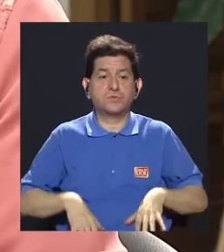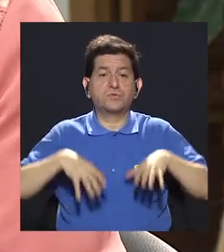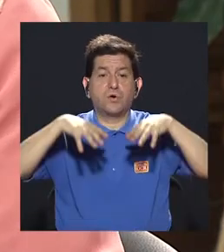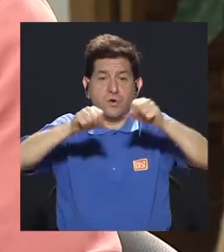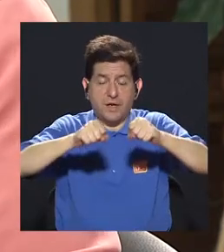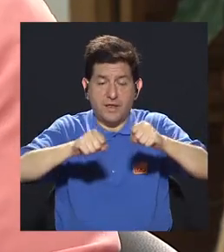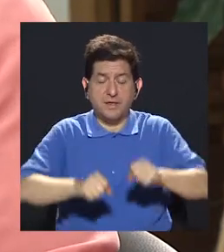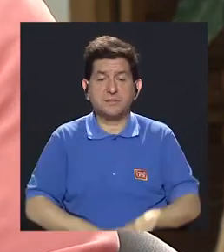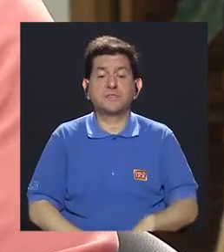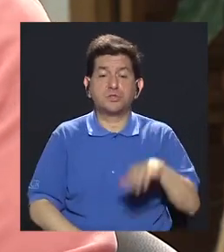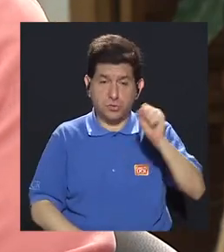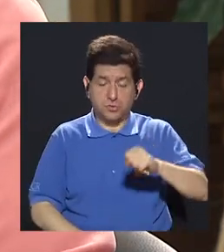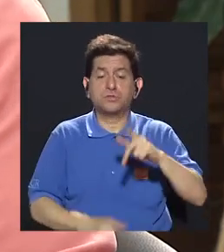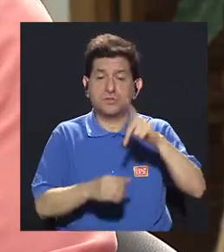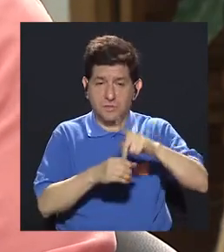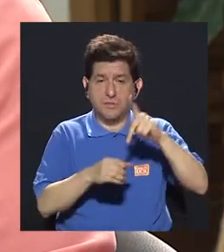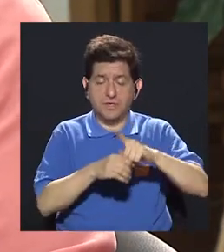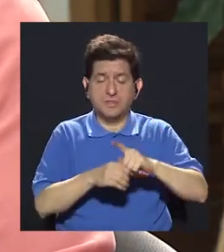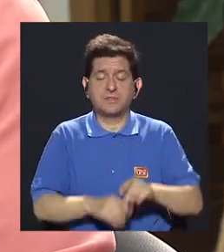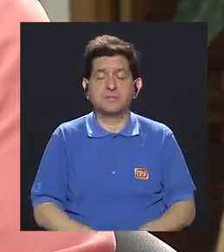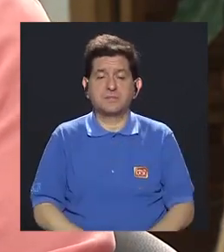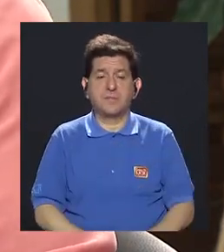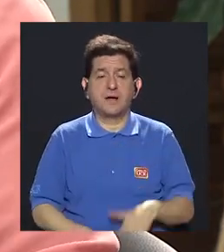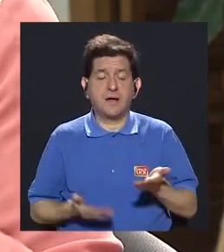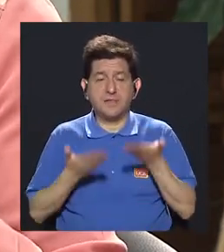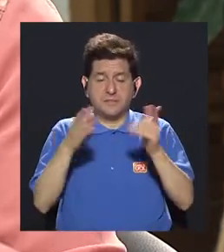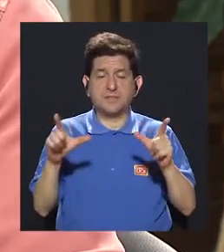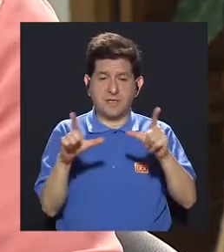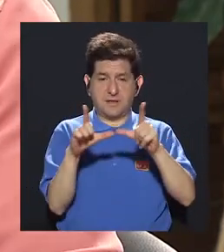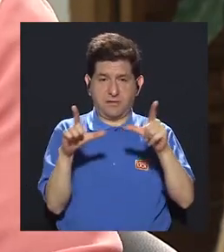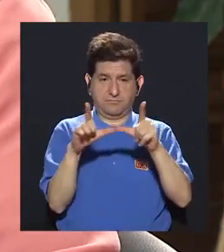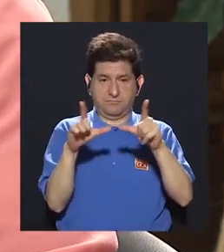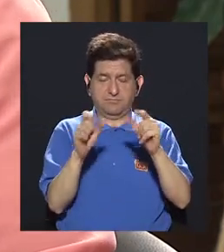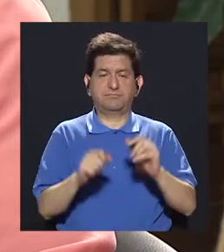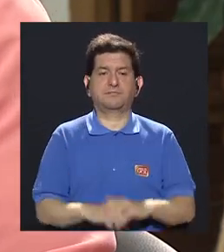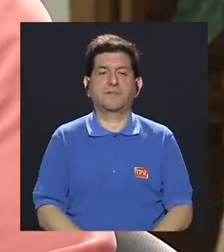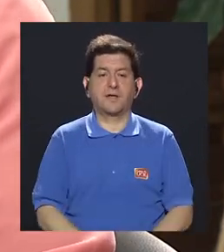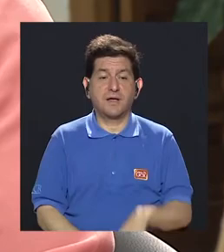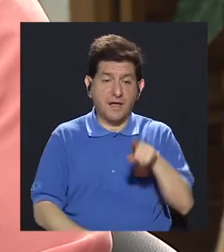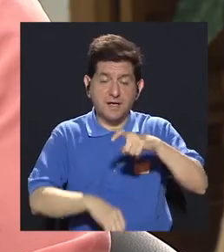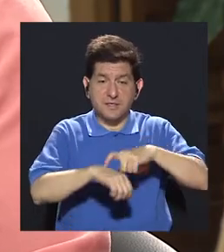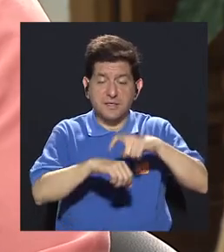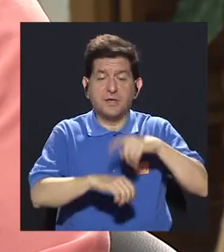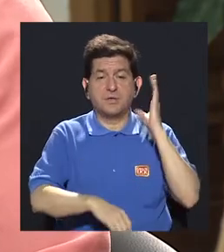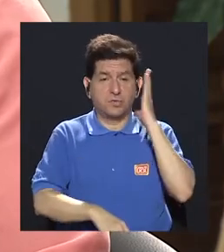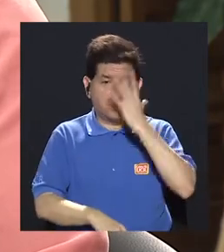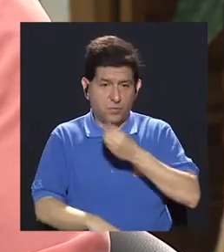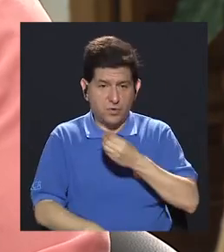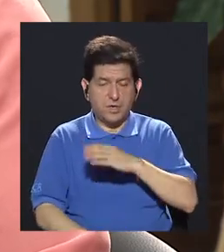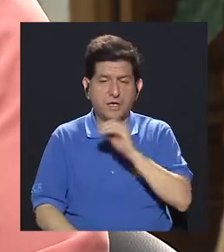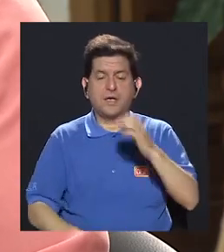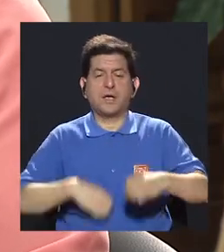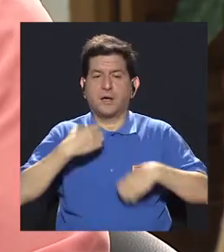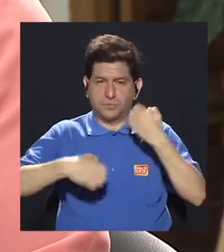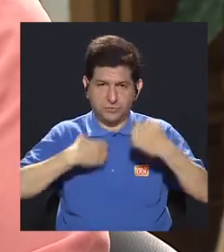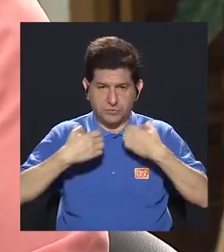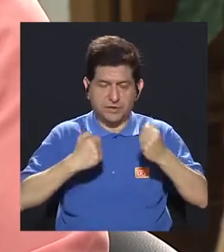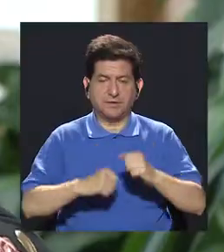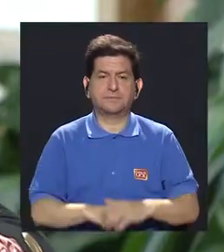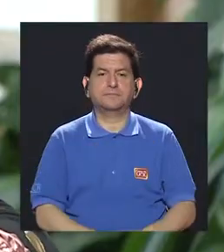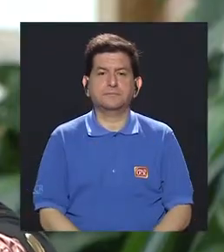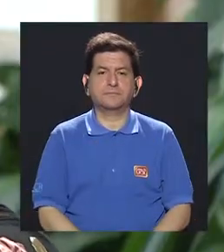una graduación presencial y demás para entregarles un certificado. Es un momento muy bonito y muy